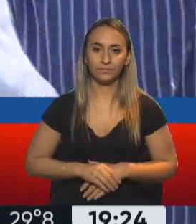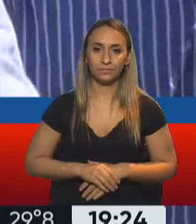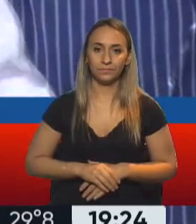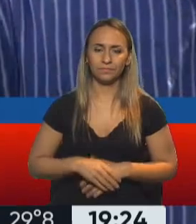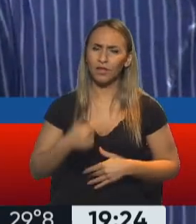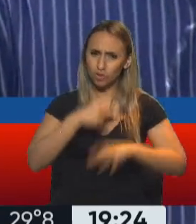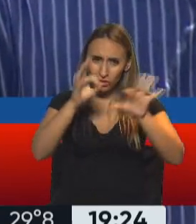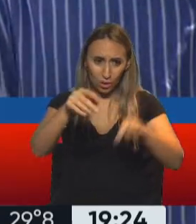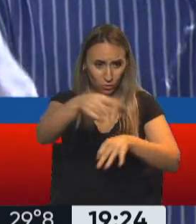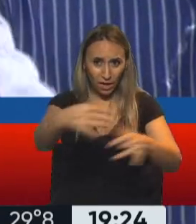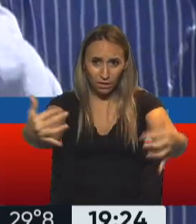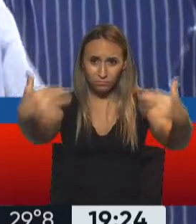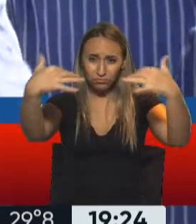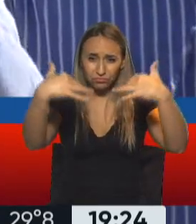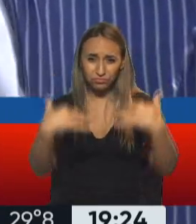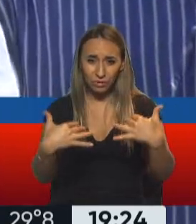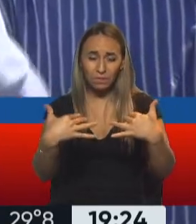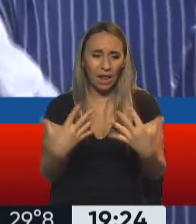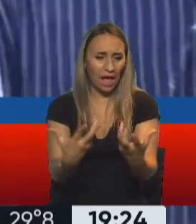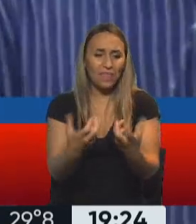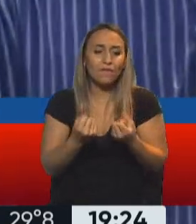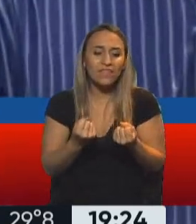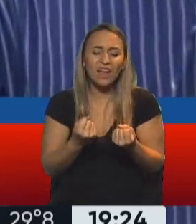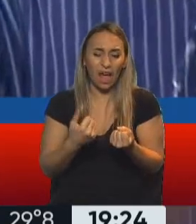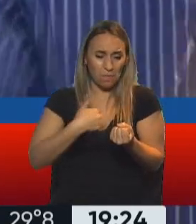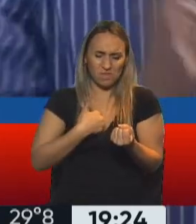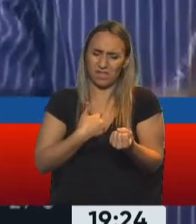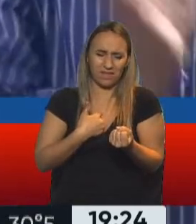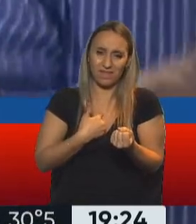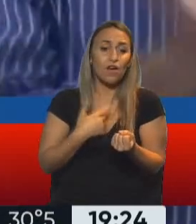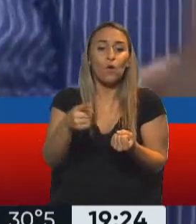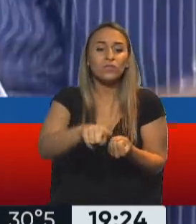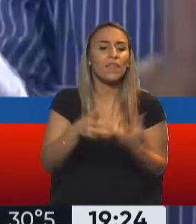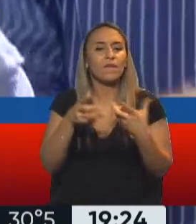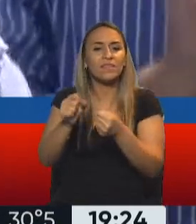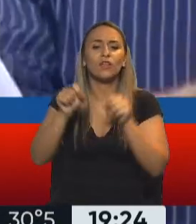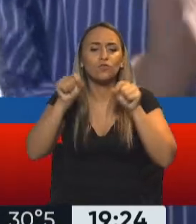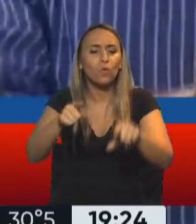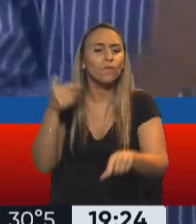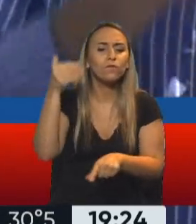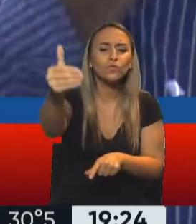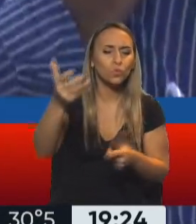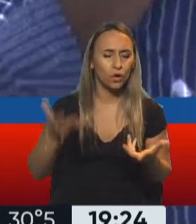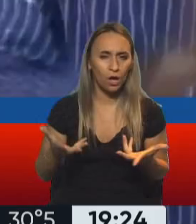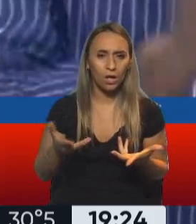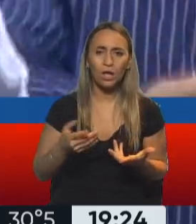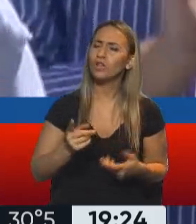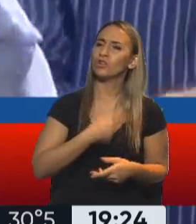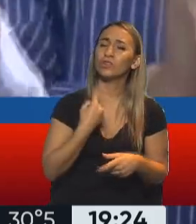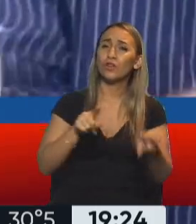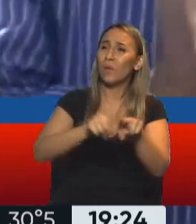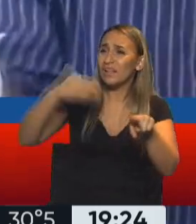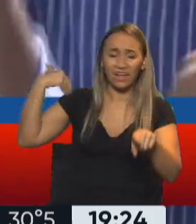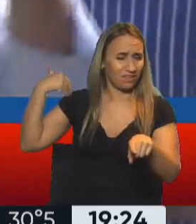Sé que están acá porque vienen a defender su futuro. Ya no somos los mismos, ya